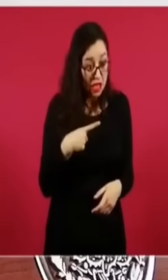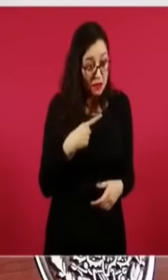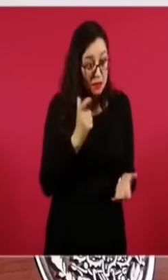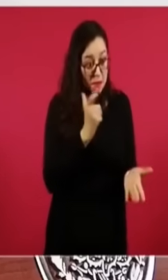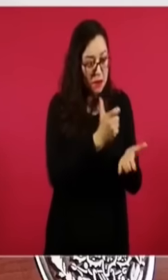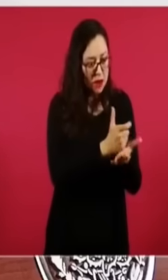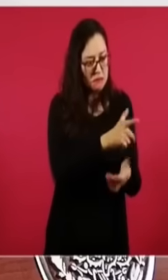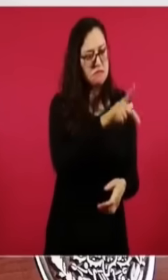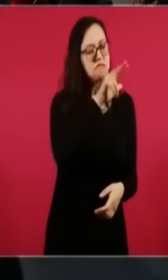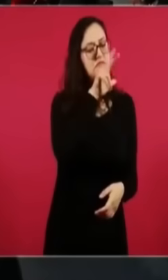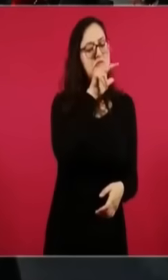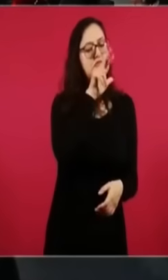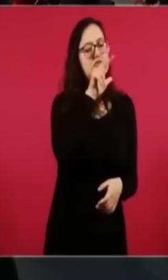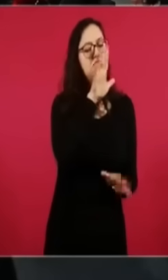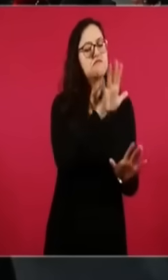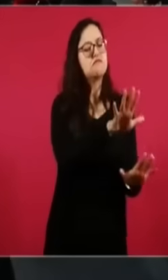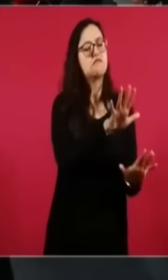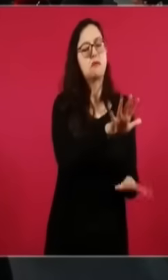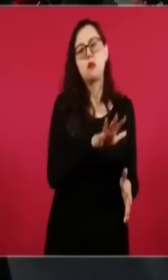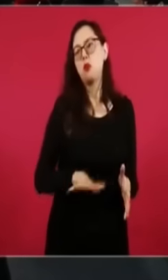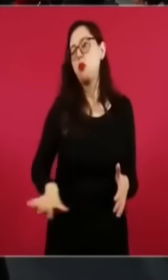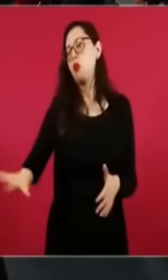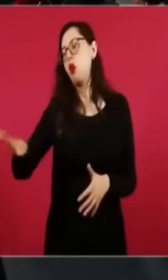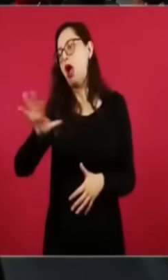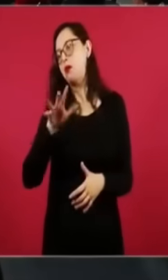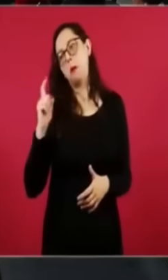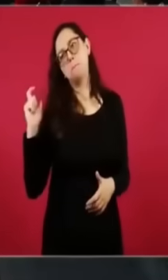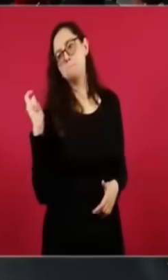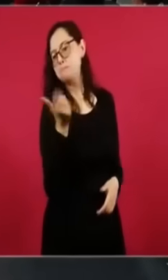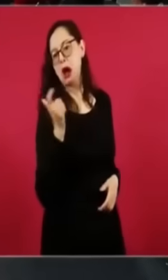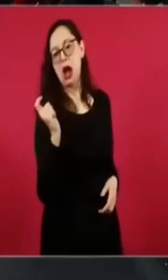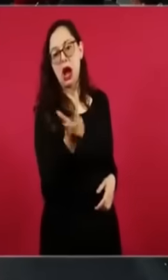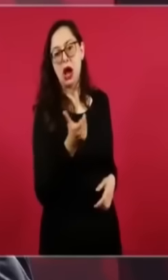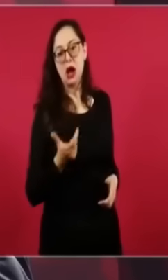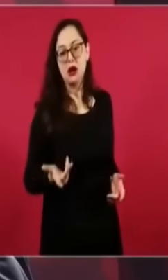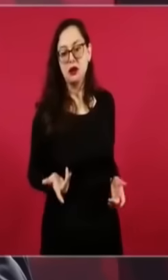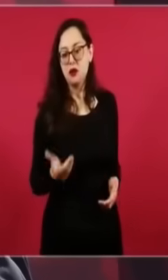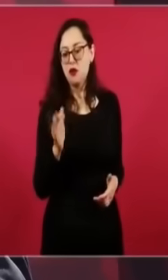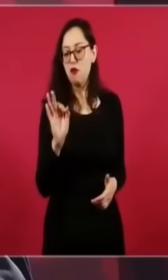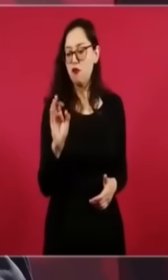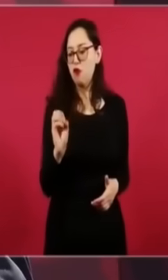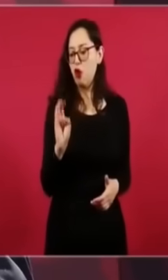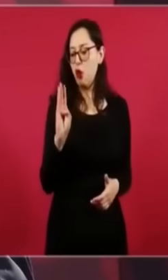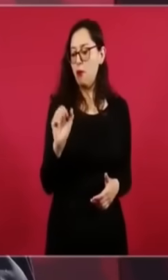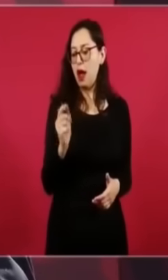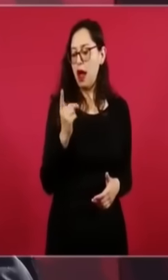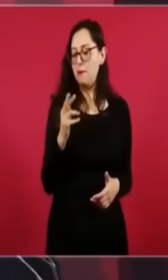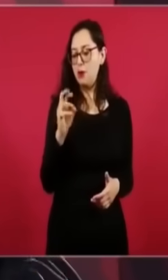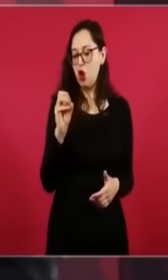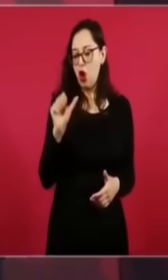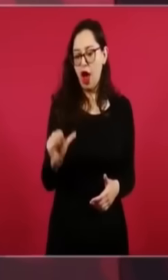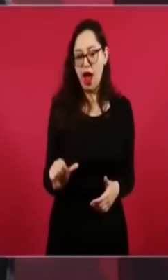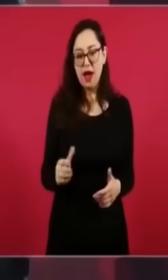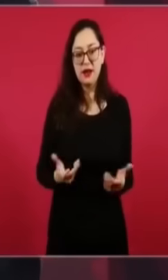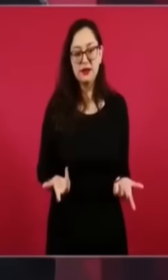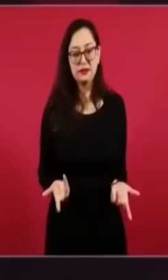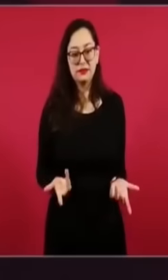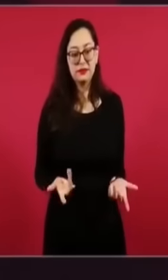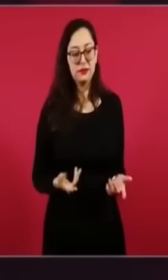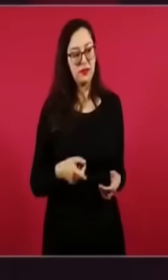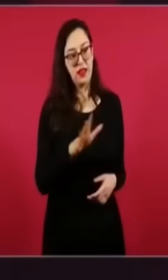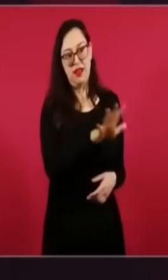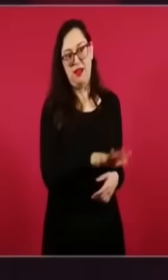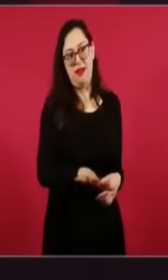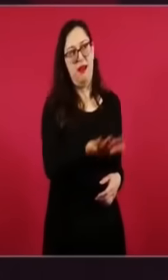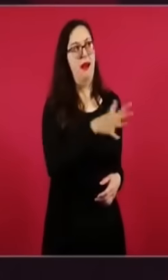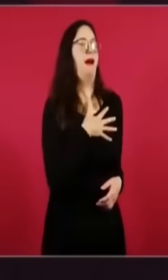normal. Persona con discapacidad, 3,100 pesos. Bit colosal, pero yo he visto videos donde dicen